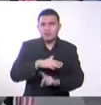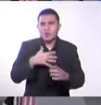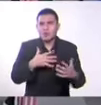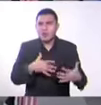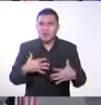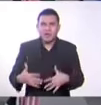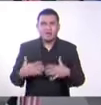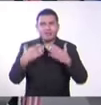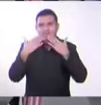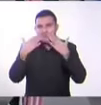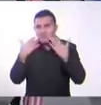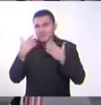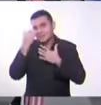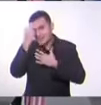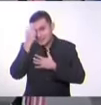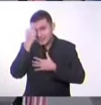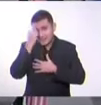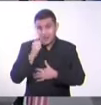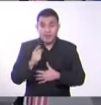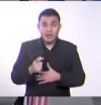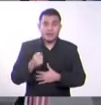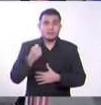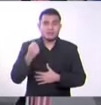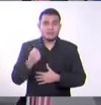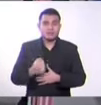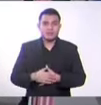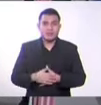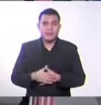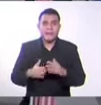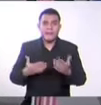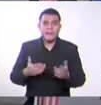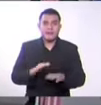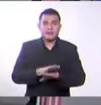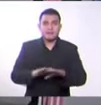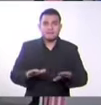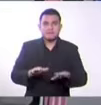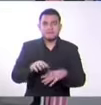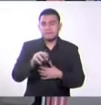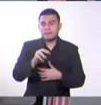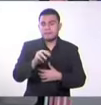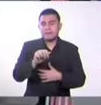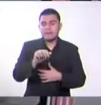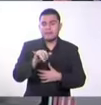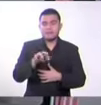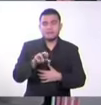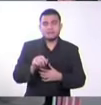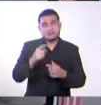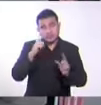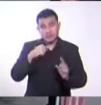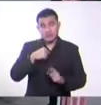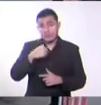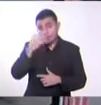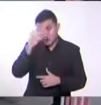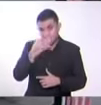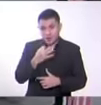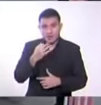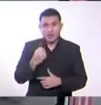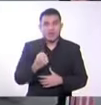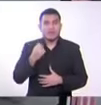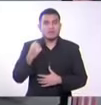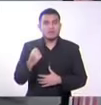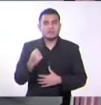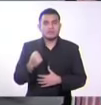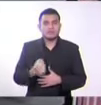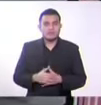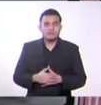es. Entonces, eso es importante. Para ir terminando, Mayra, entonces, creo que es importante